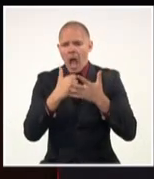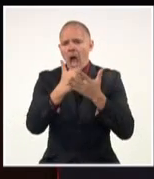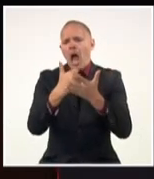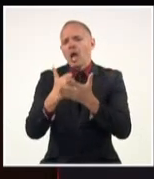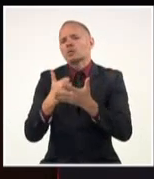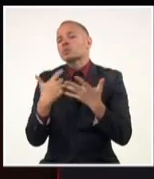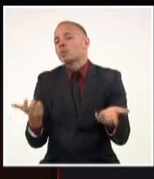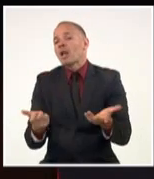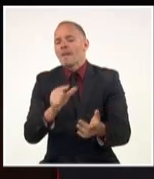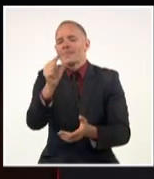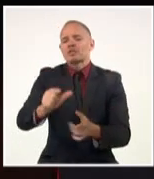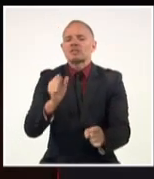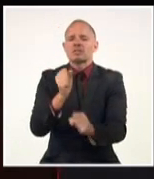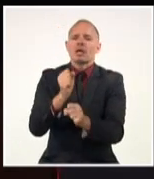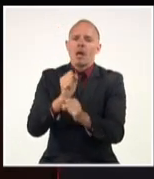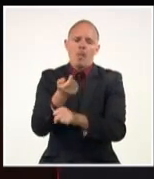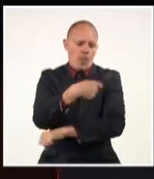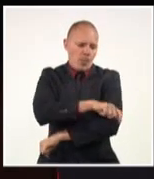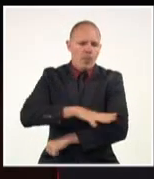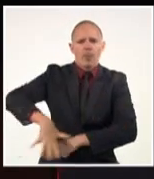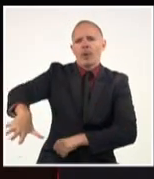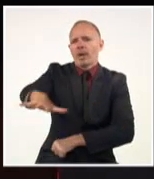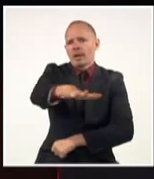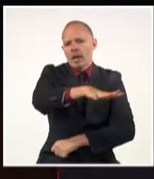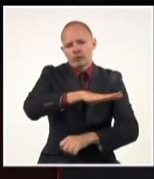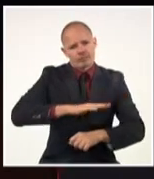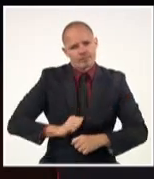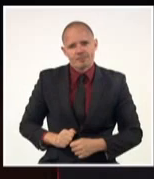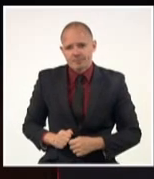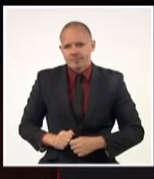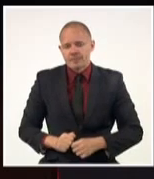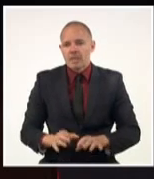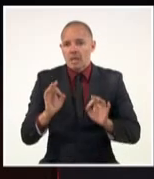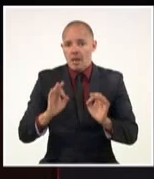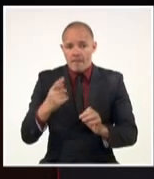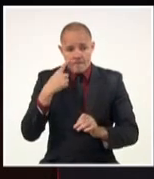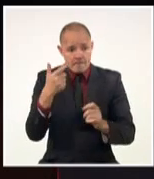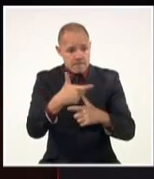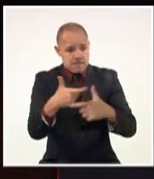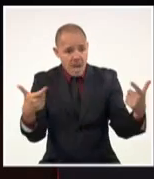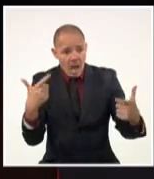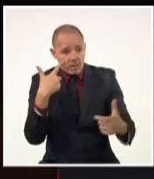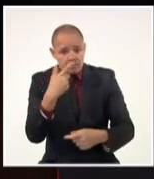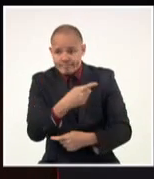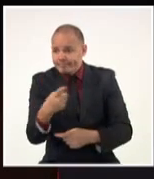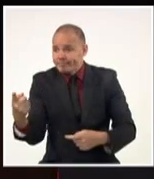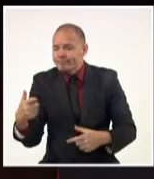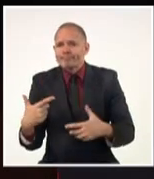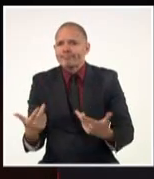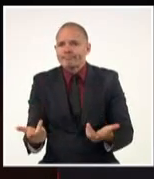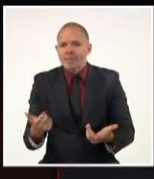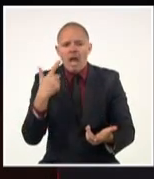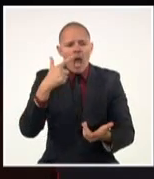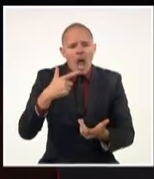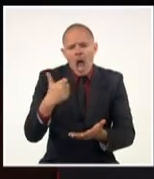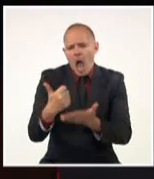fundamentales de producción, lo que se manifiesta en la participación popular creciente en la gestión económica y en la toma de